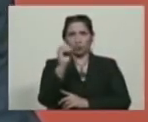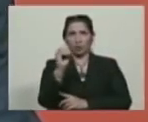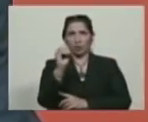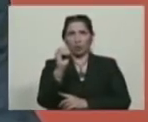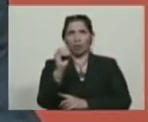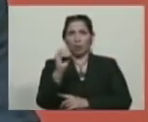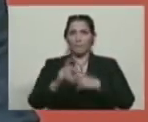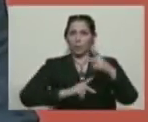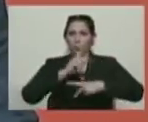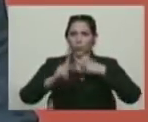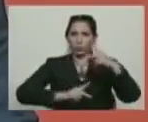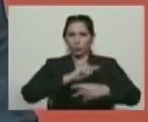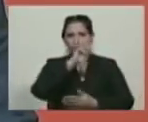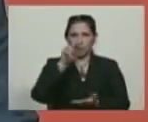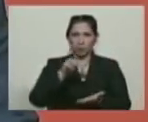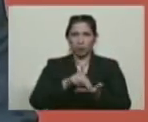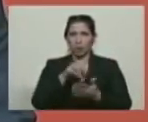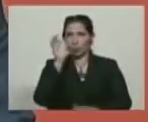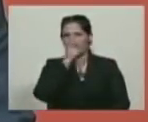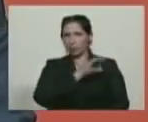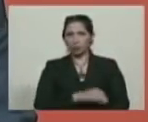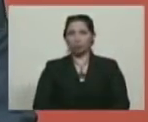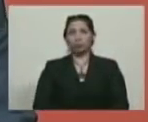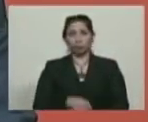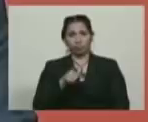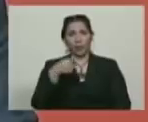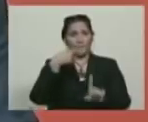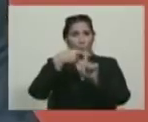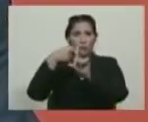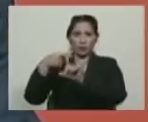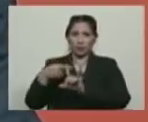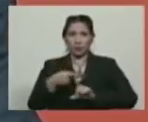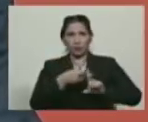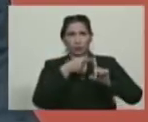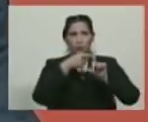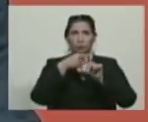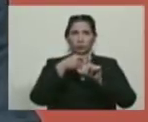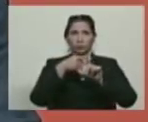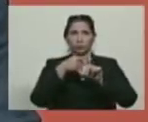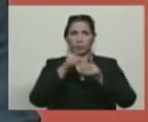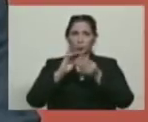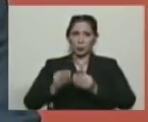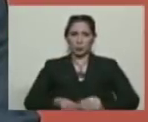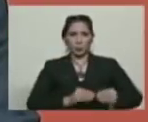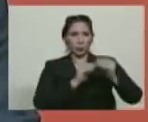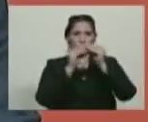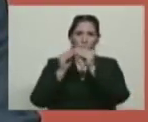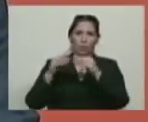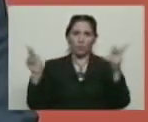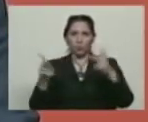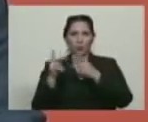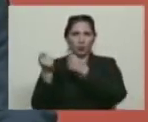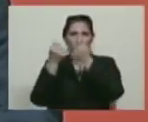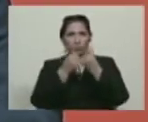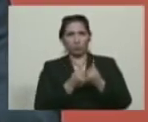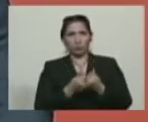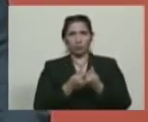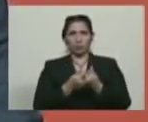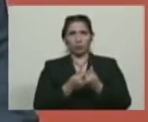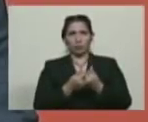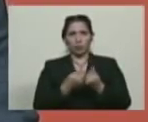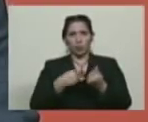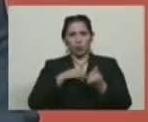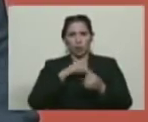de producción nacional es un signo positivo de recuperación económica y vamos a ir